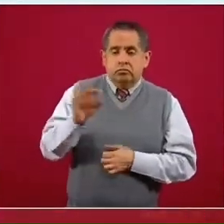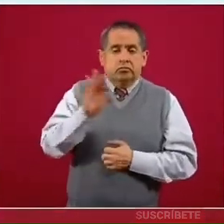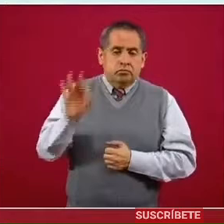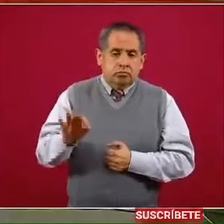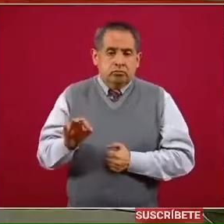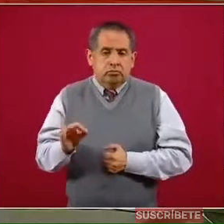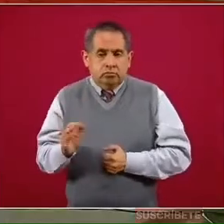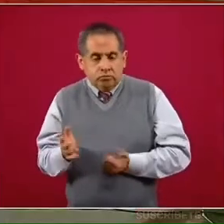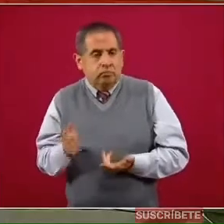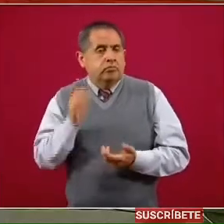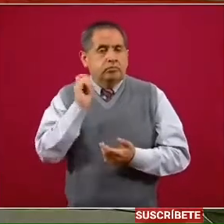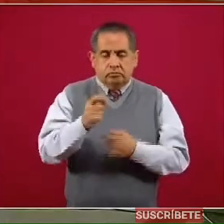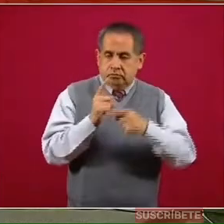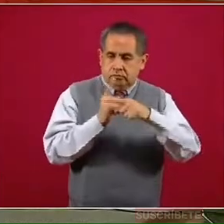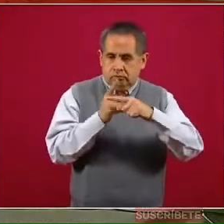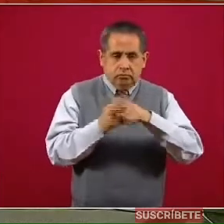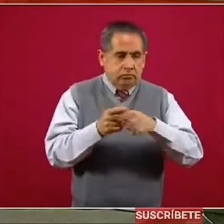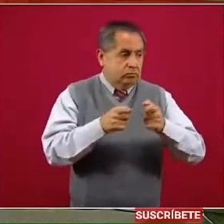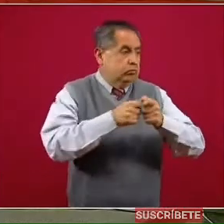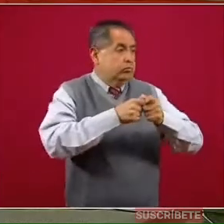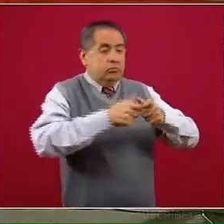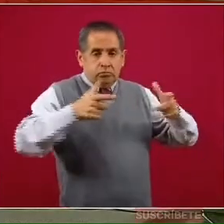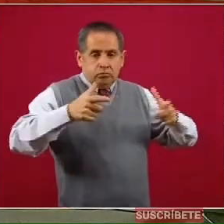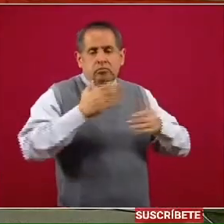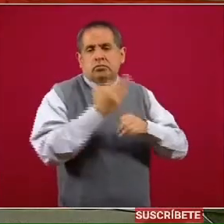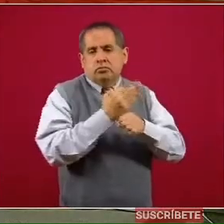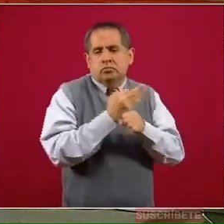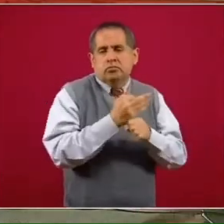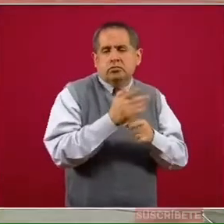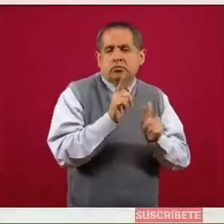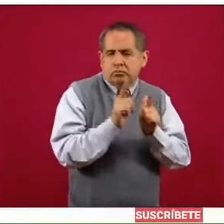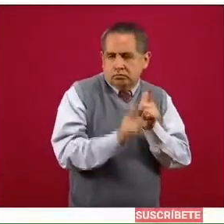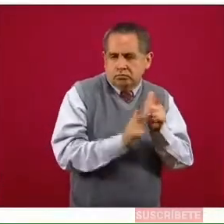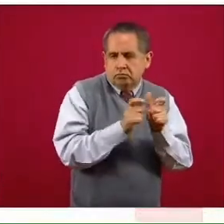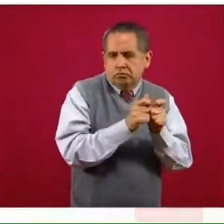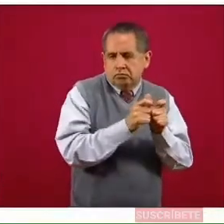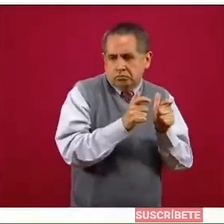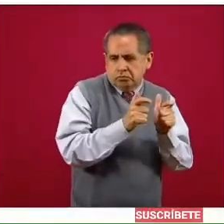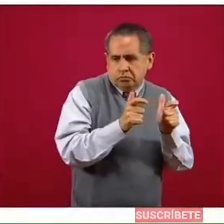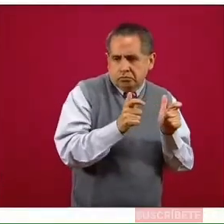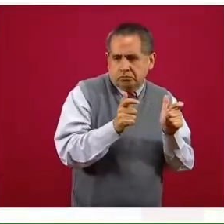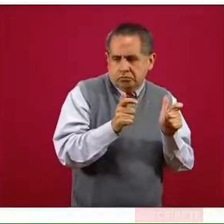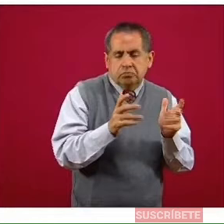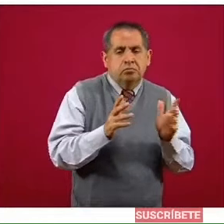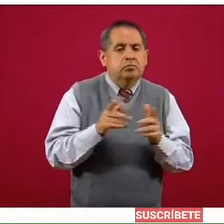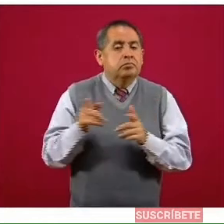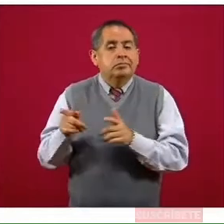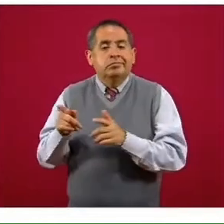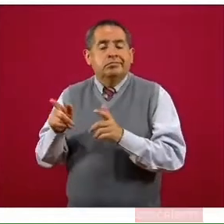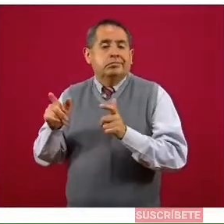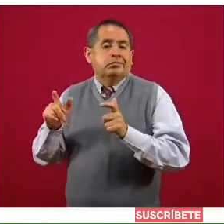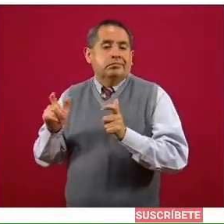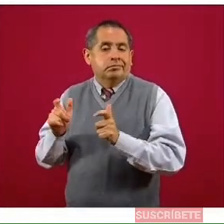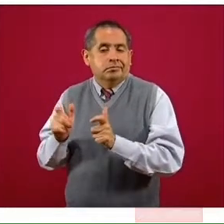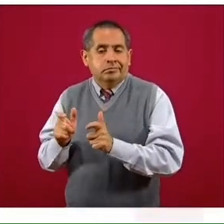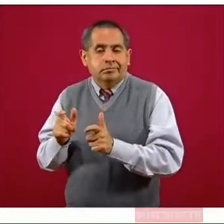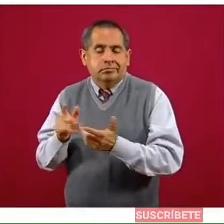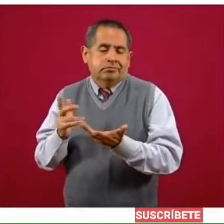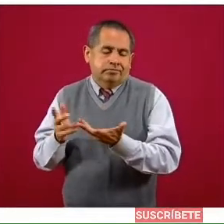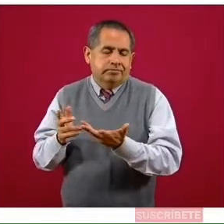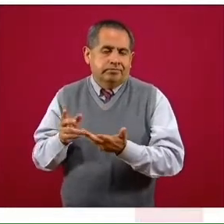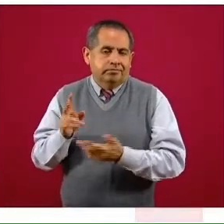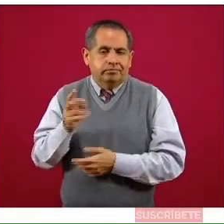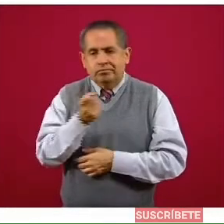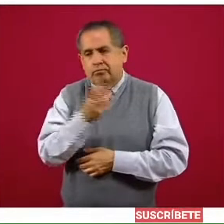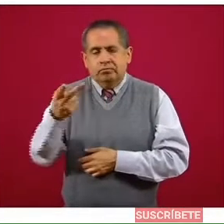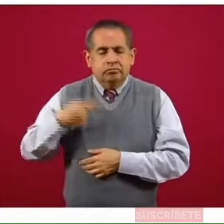parte positiva es la velocidad a la que se presenta la epidemia. Desde luego, invariablemente, es